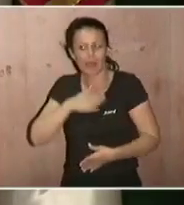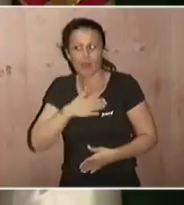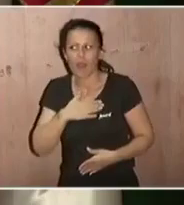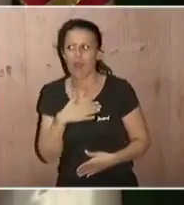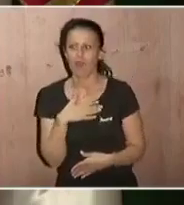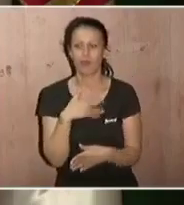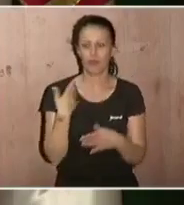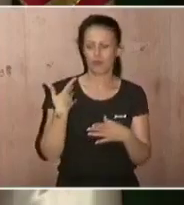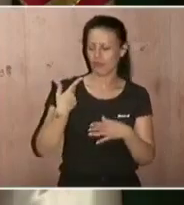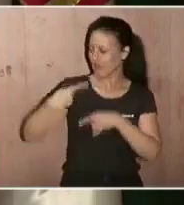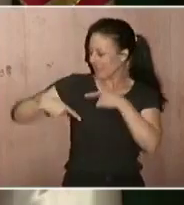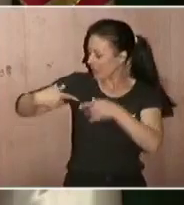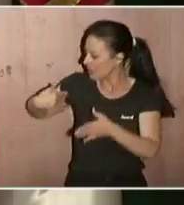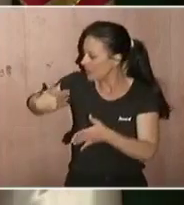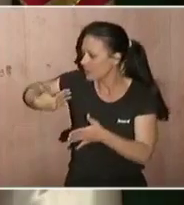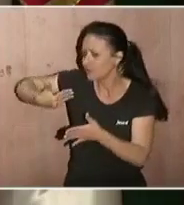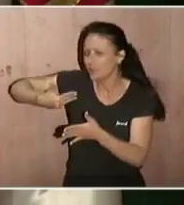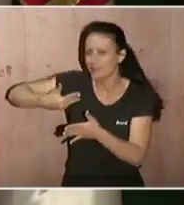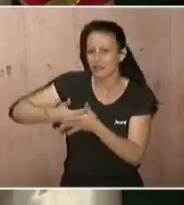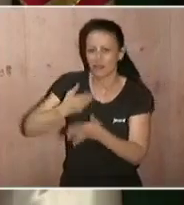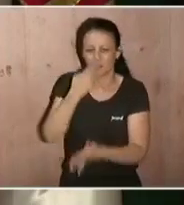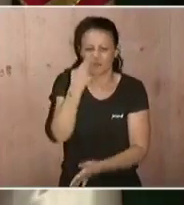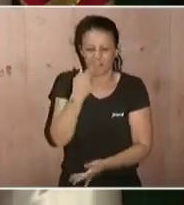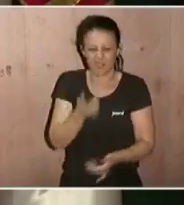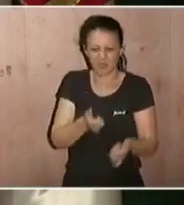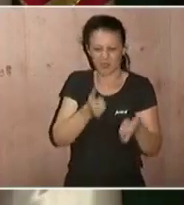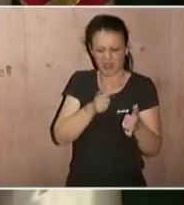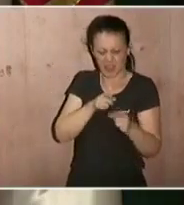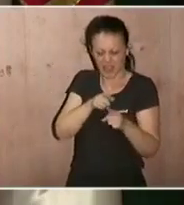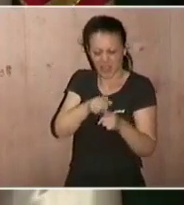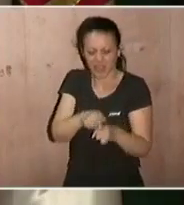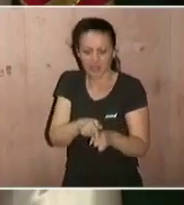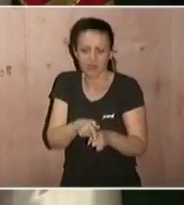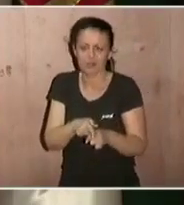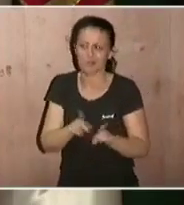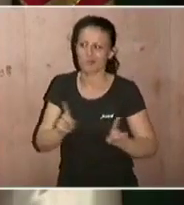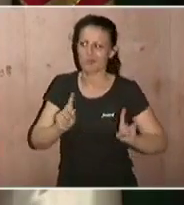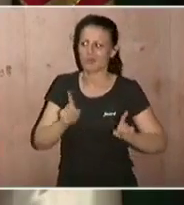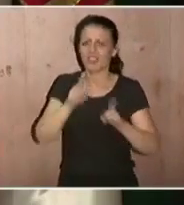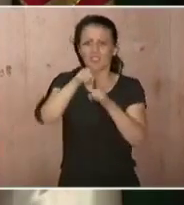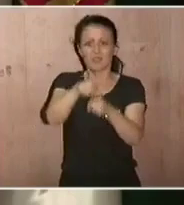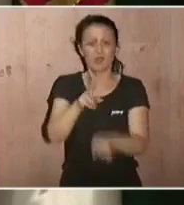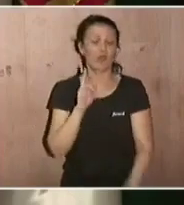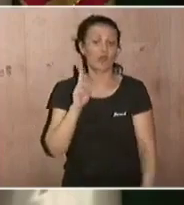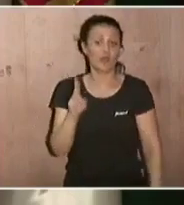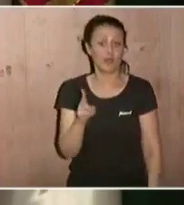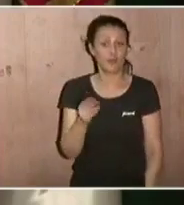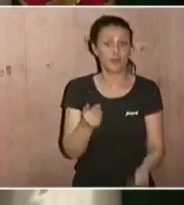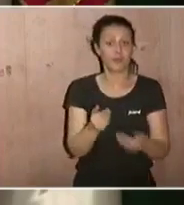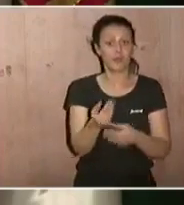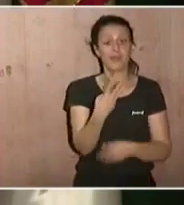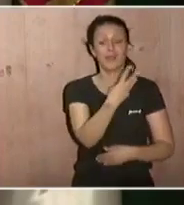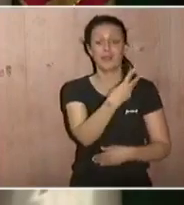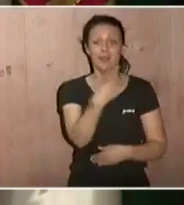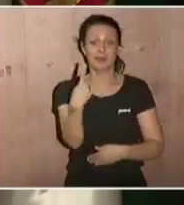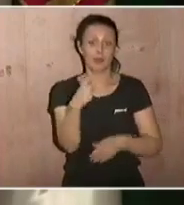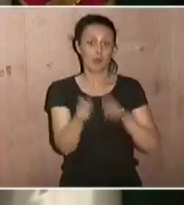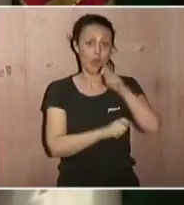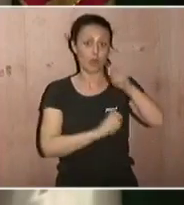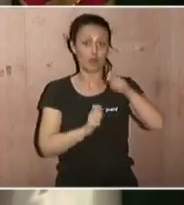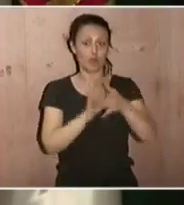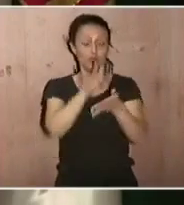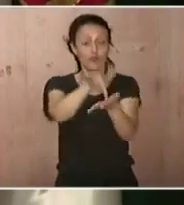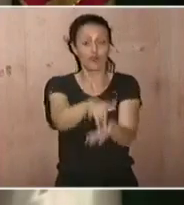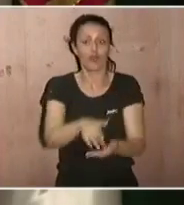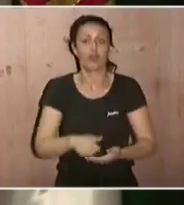el trayecto. El trayecto me interesa más que el destino. Aquí el destino es la jubilación que me viene el 31 de agosto, una